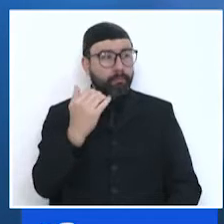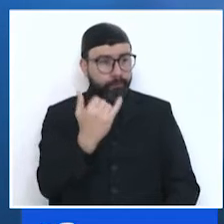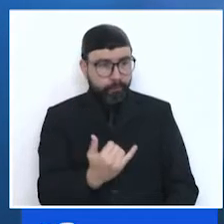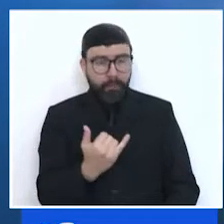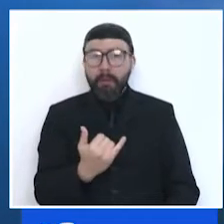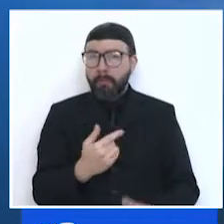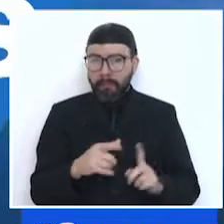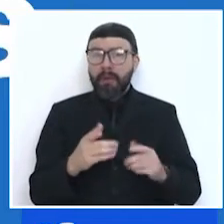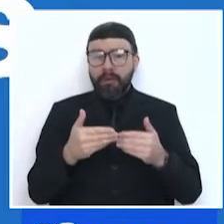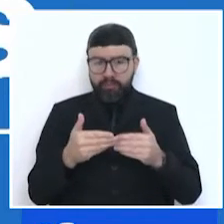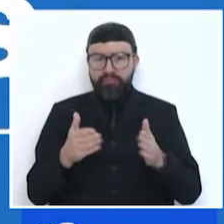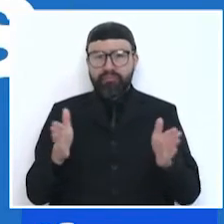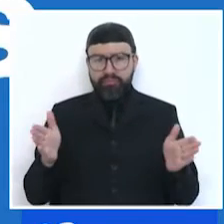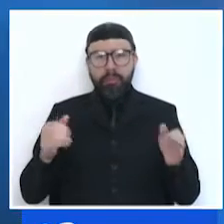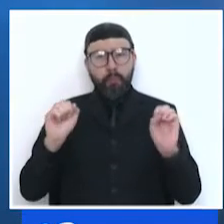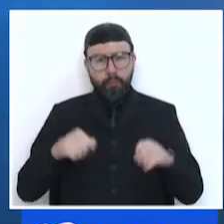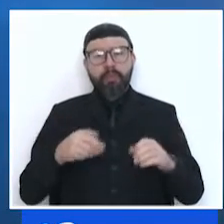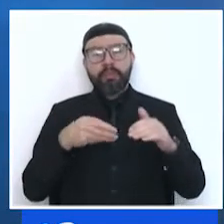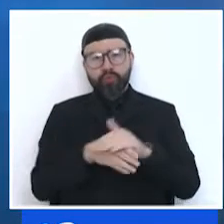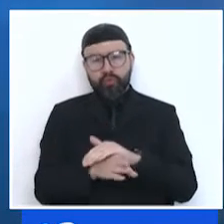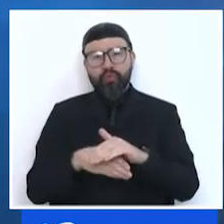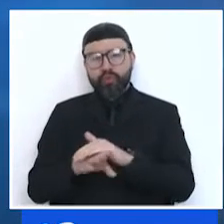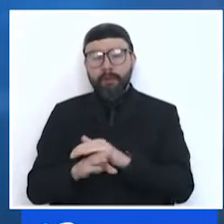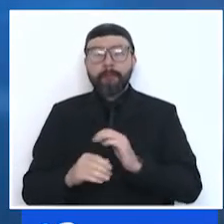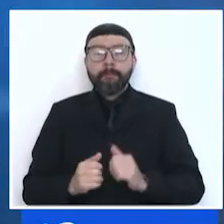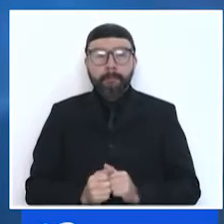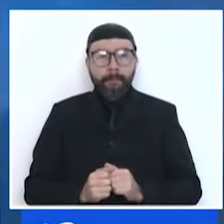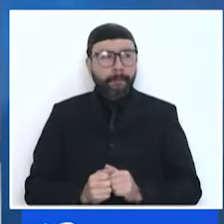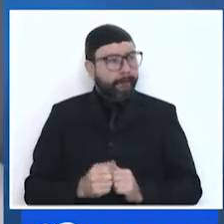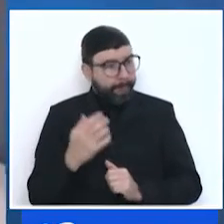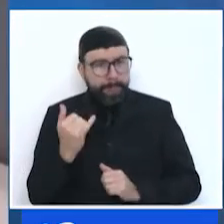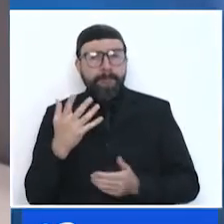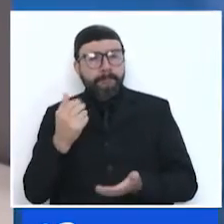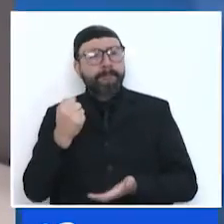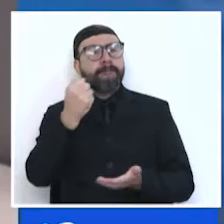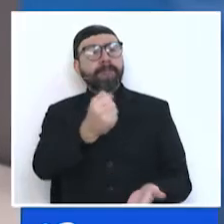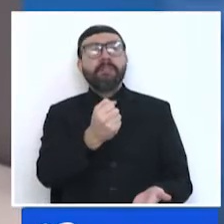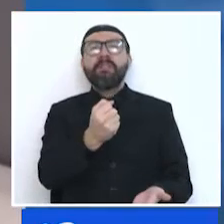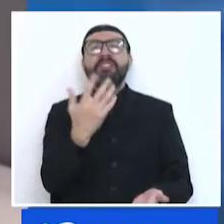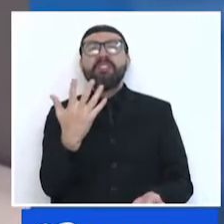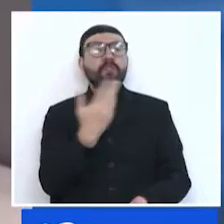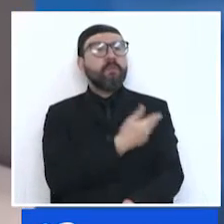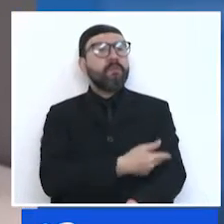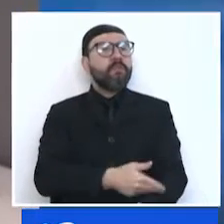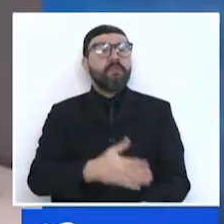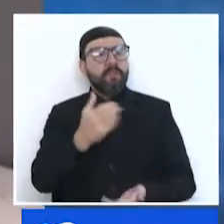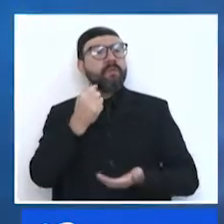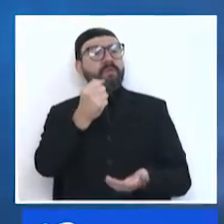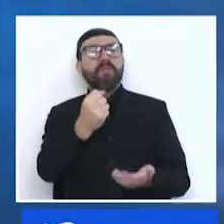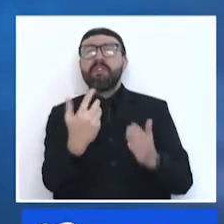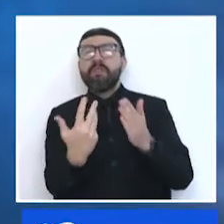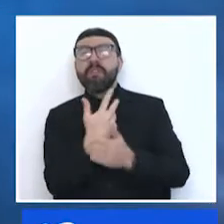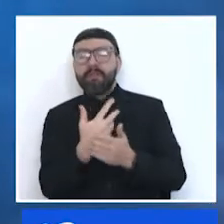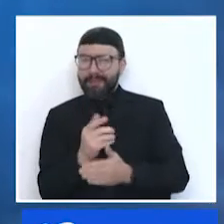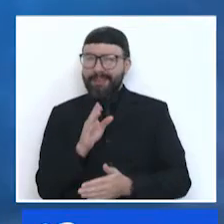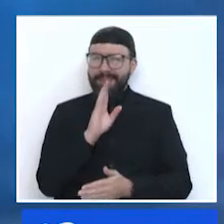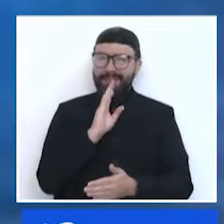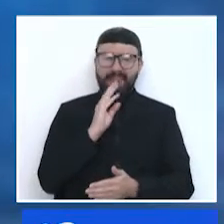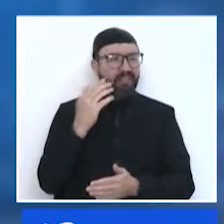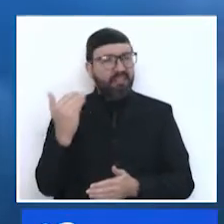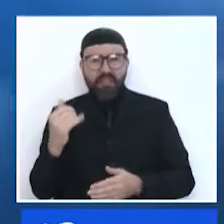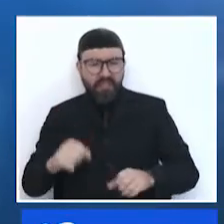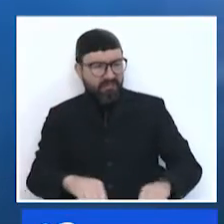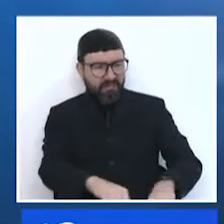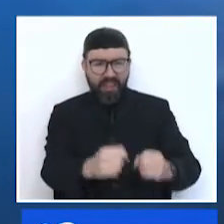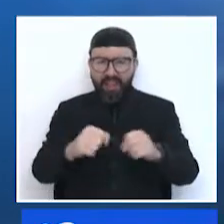abierto. Las autoridades departamentales ofrecen una suma de 5 millones de pesos por información de los actores en los actos